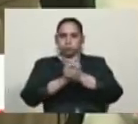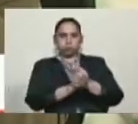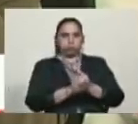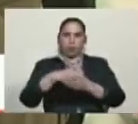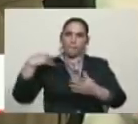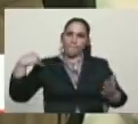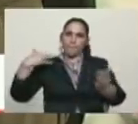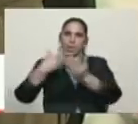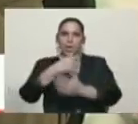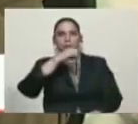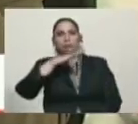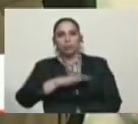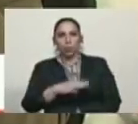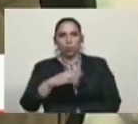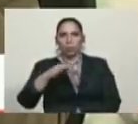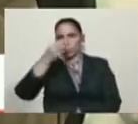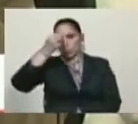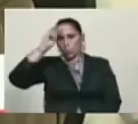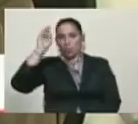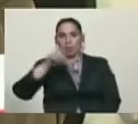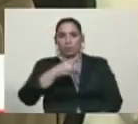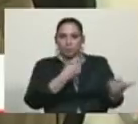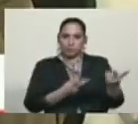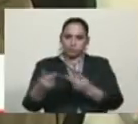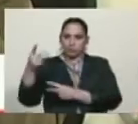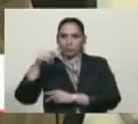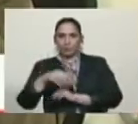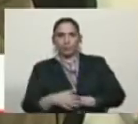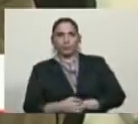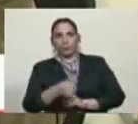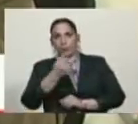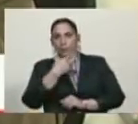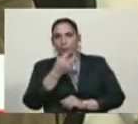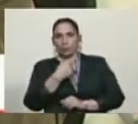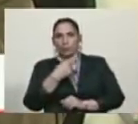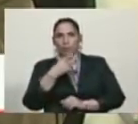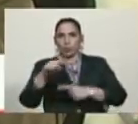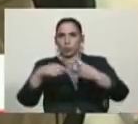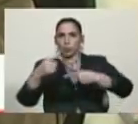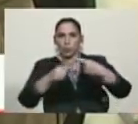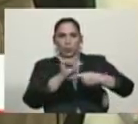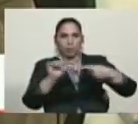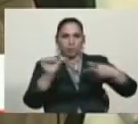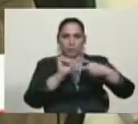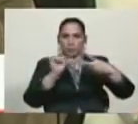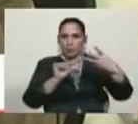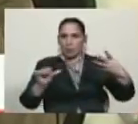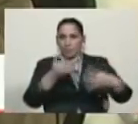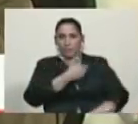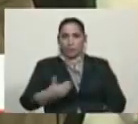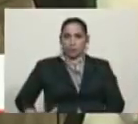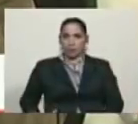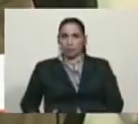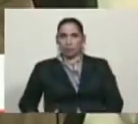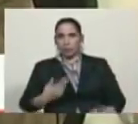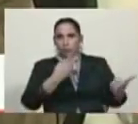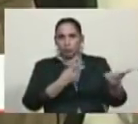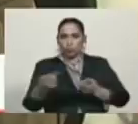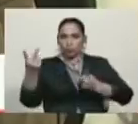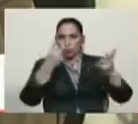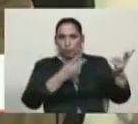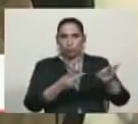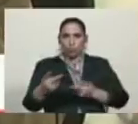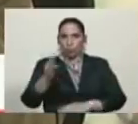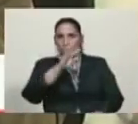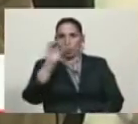cuba con los cuales estamos recibiendo como ustedes bien lo señaló medicamentos todas las semanas toda la semana presidente estamos recibiendo entre